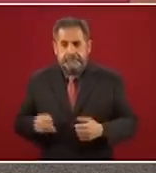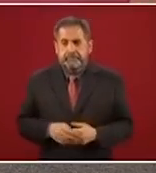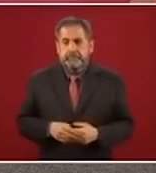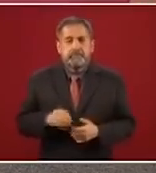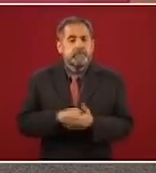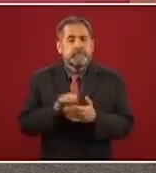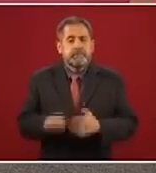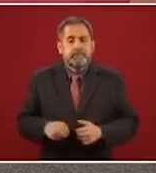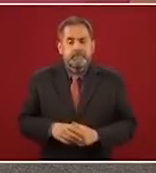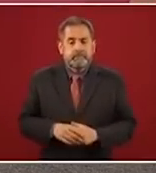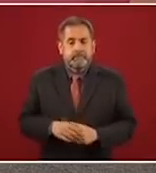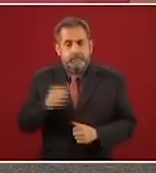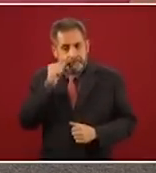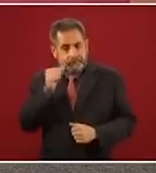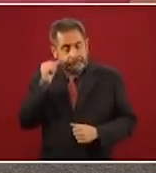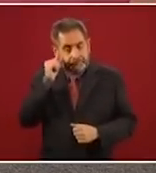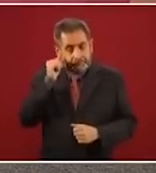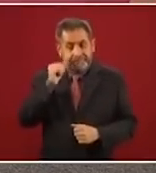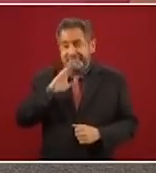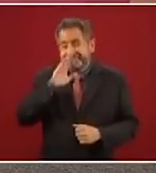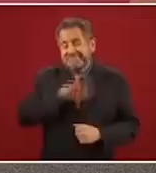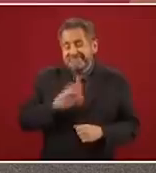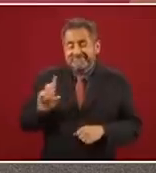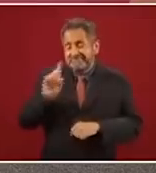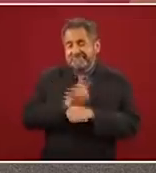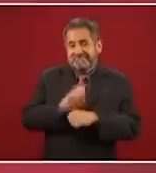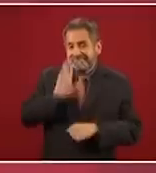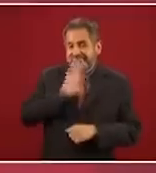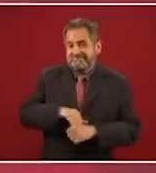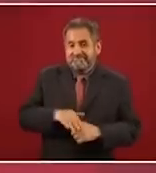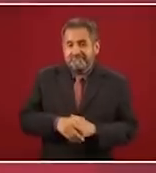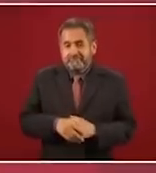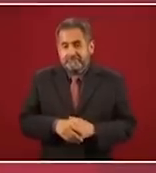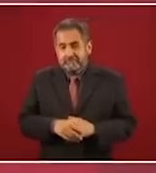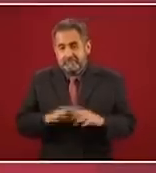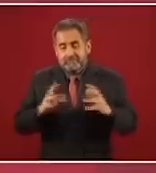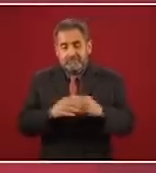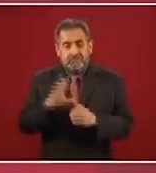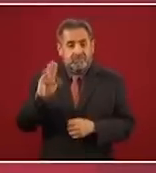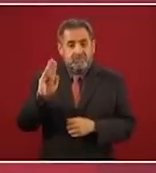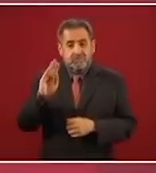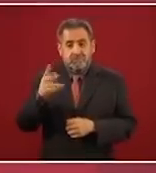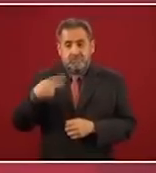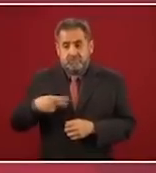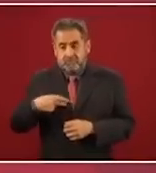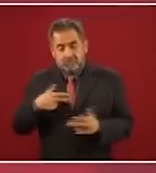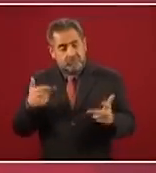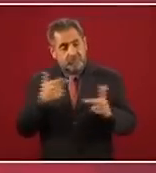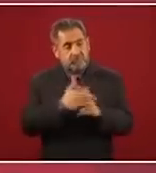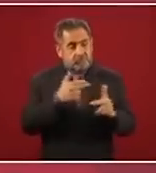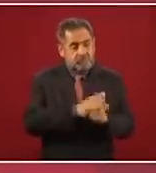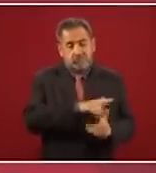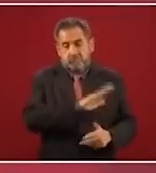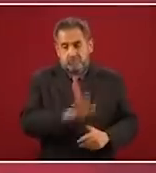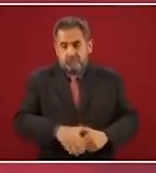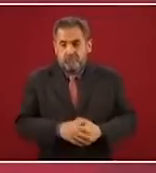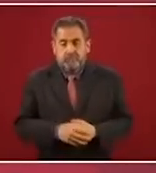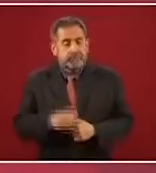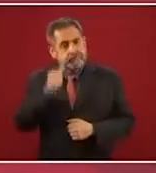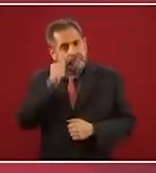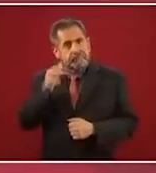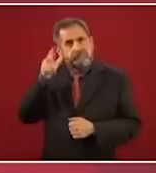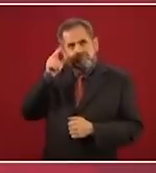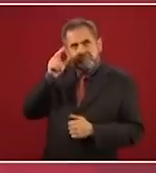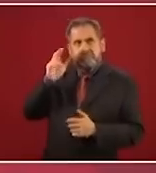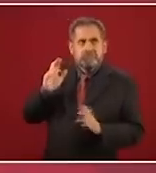Por ejemplo, ayer fue un mal día, más de 90 homicidios. Antier,